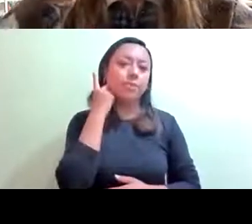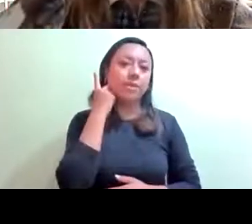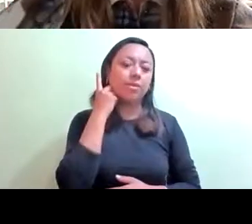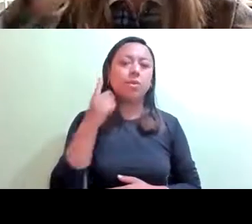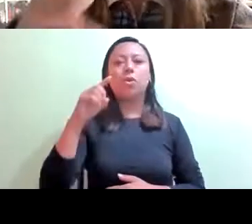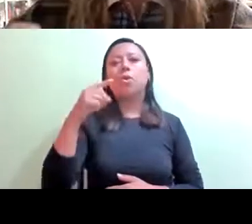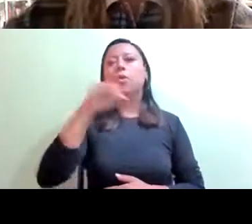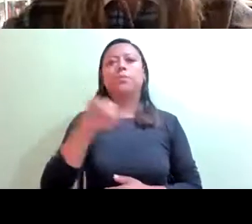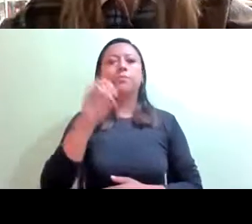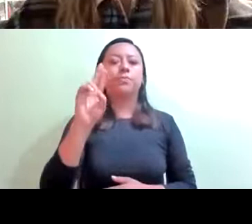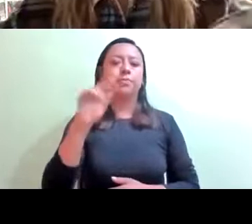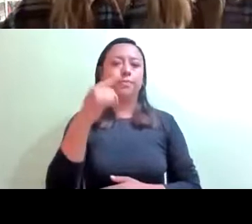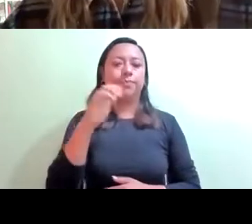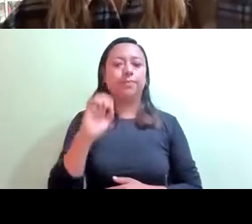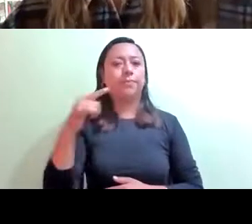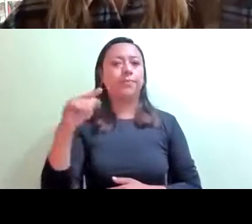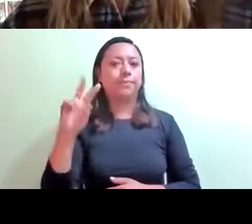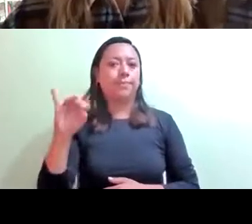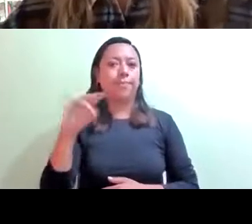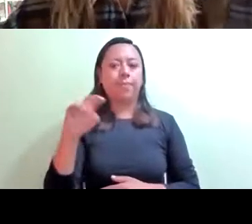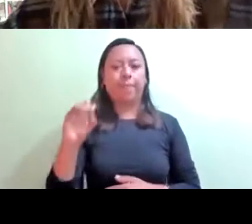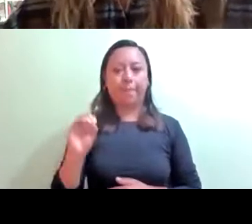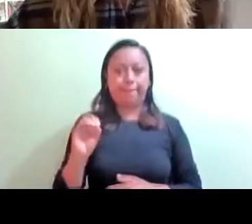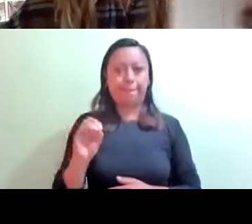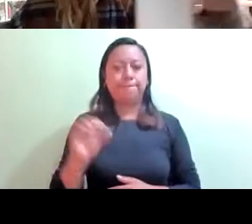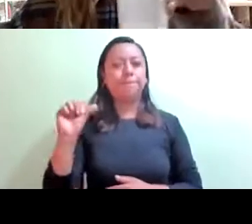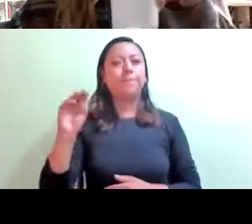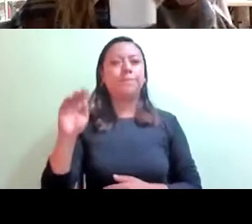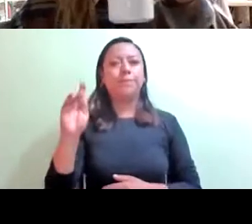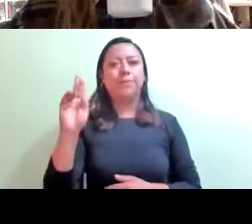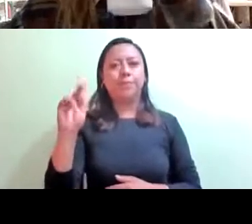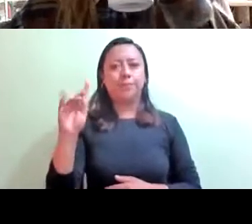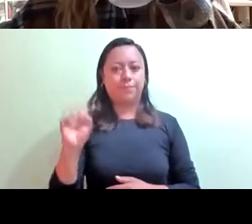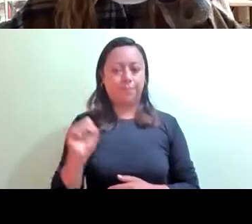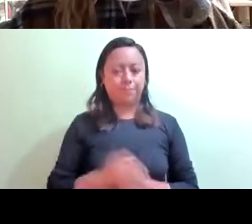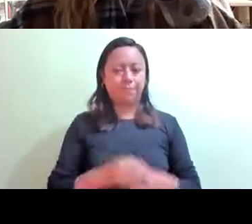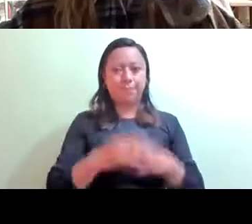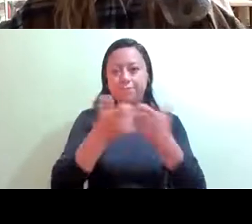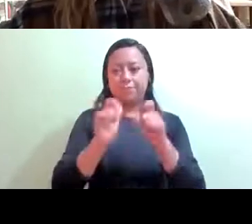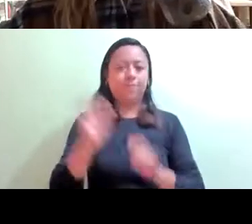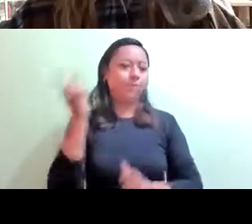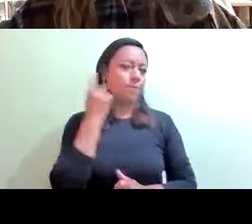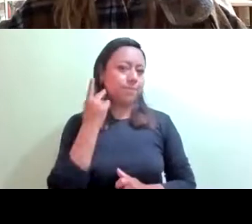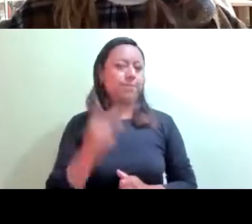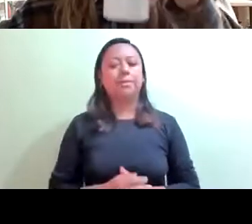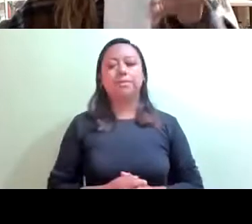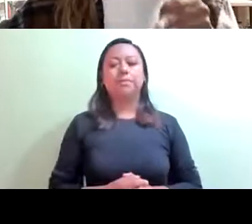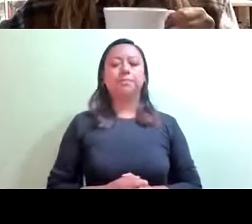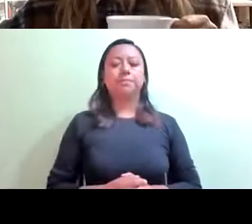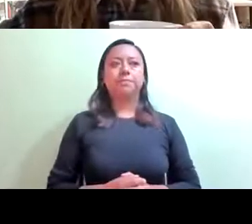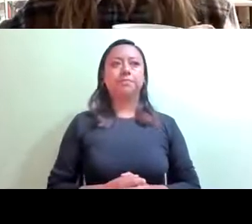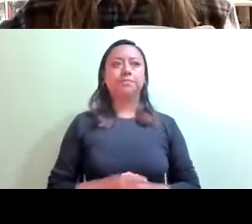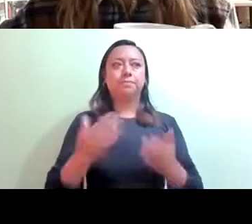grupo parlamentario del Partido de la Revolución Democrática. Muchas gracias, presidente. Con su permiso, y